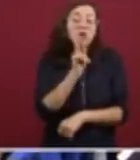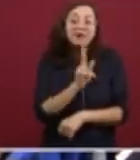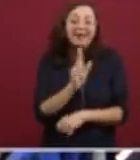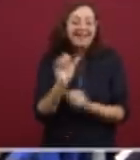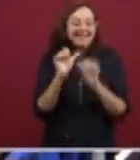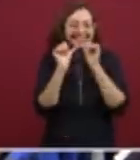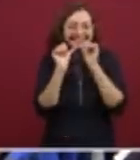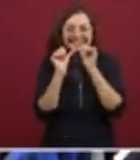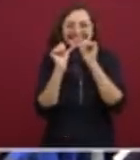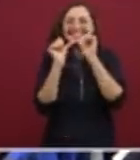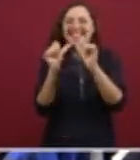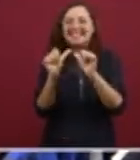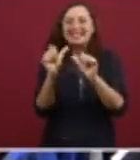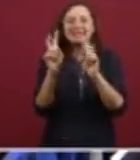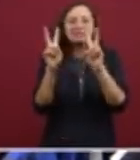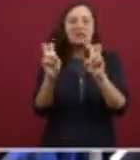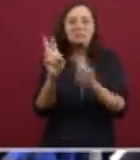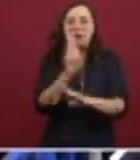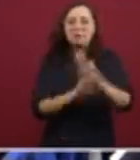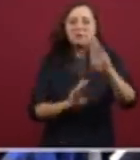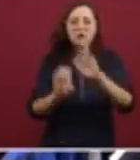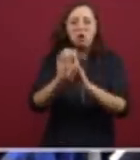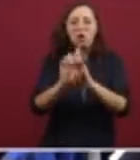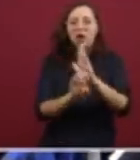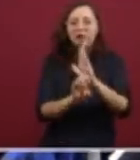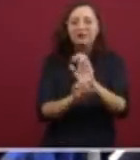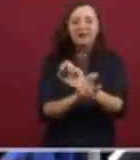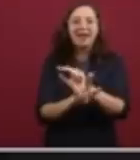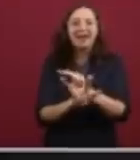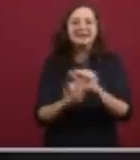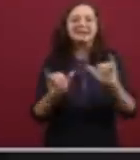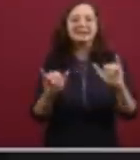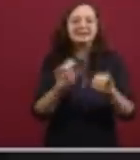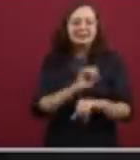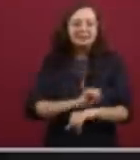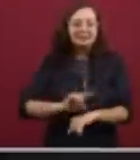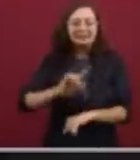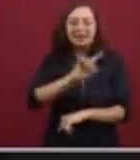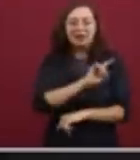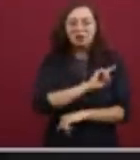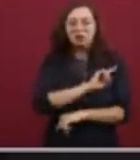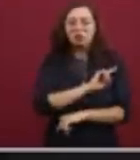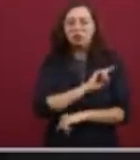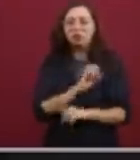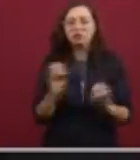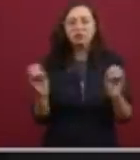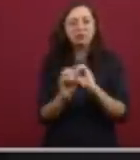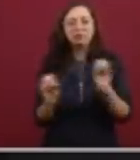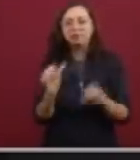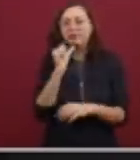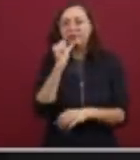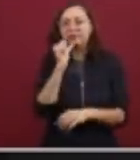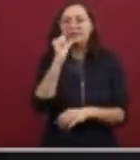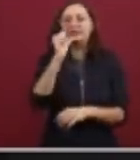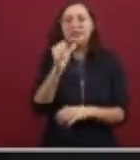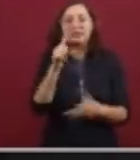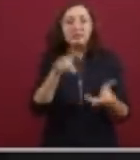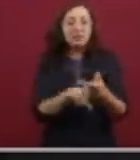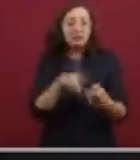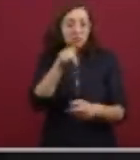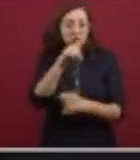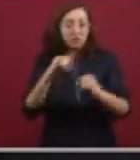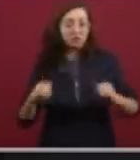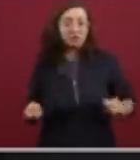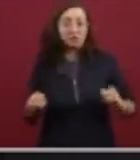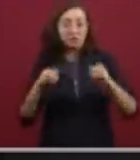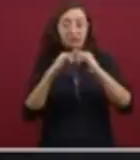de bioética, ninguna aprobación de la Secretaría de Salud y que, como insisto, fueron aplicados en un instituto y quizás